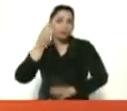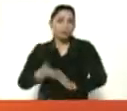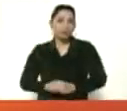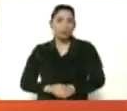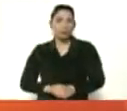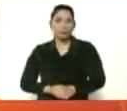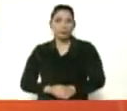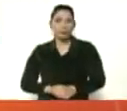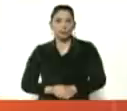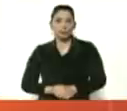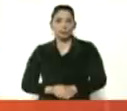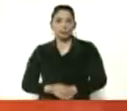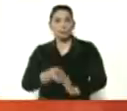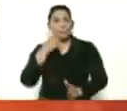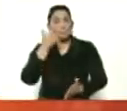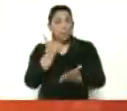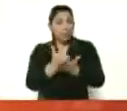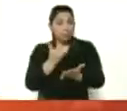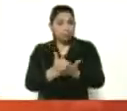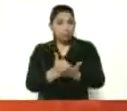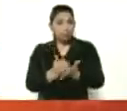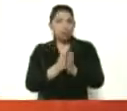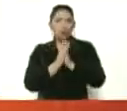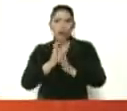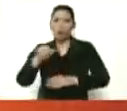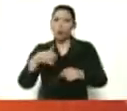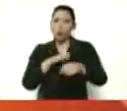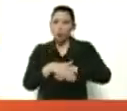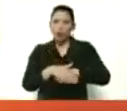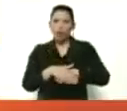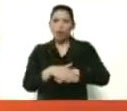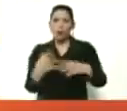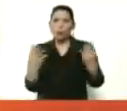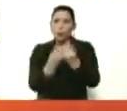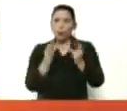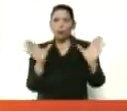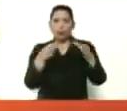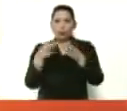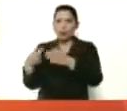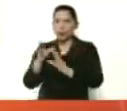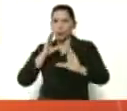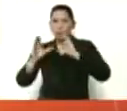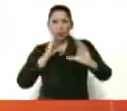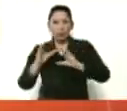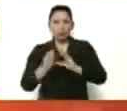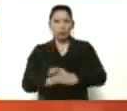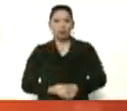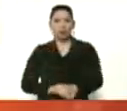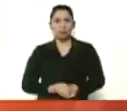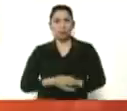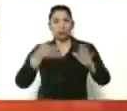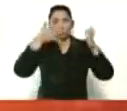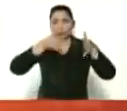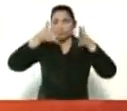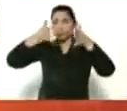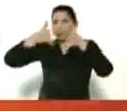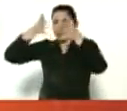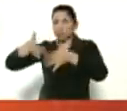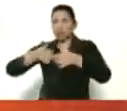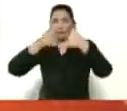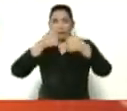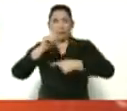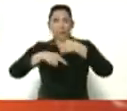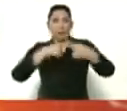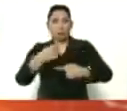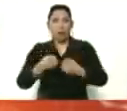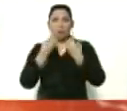aquí. Vamos a ver, Jorge, ponte tú con todos los equipos comunicacionales, los medios, a orientar bien y después a darle